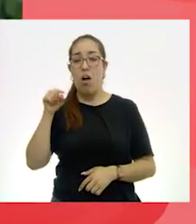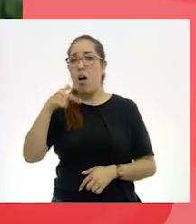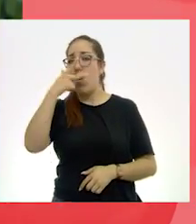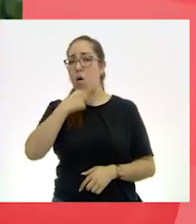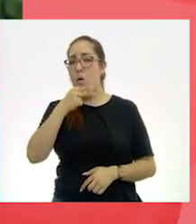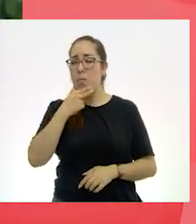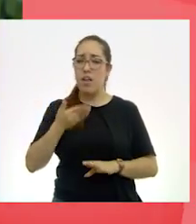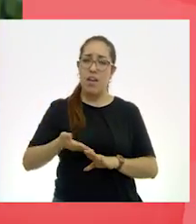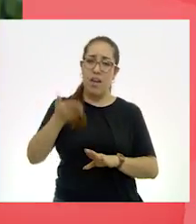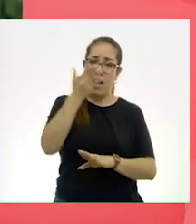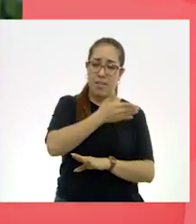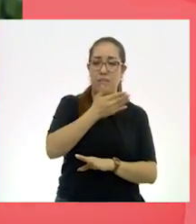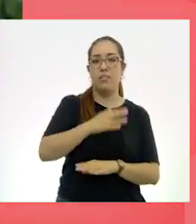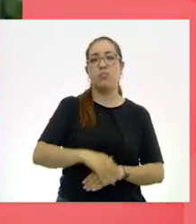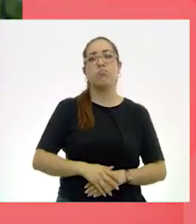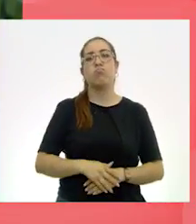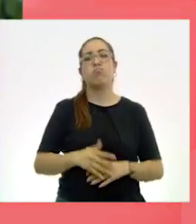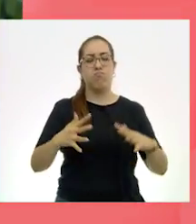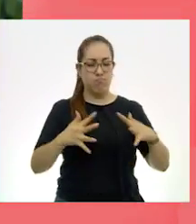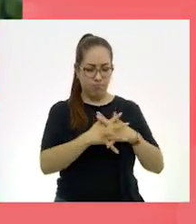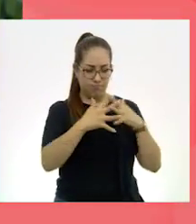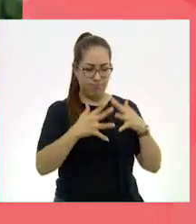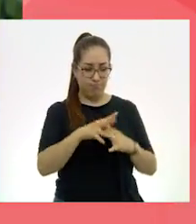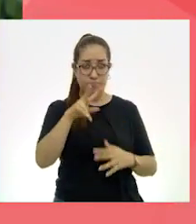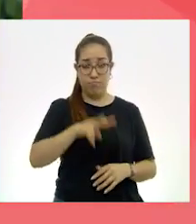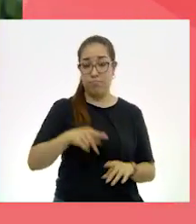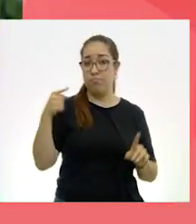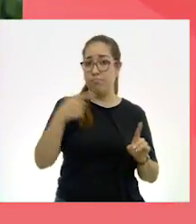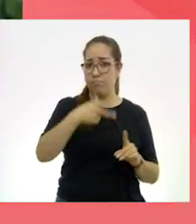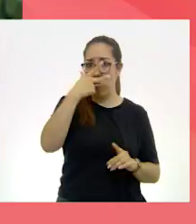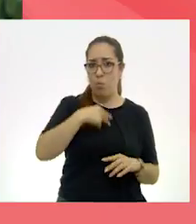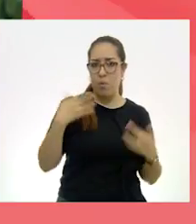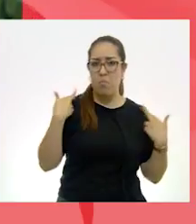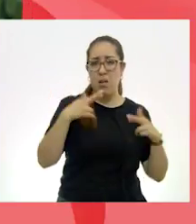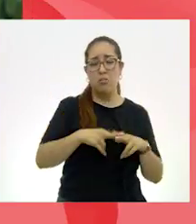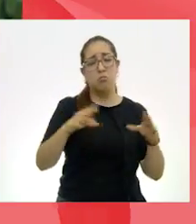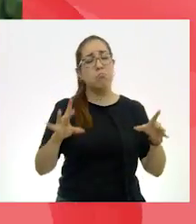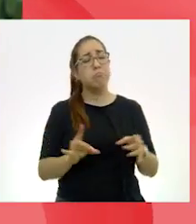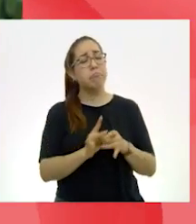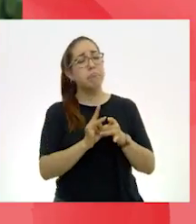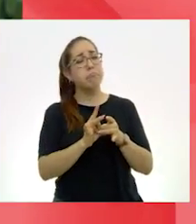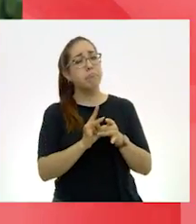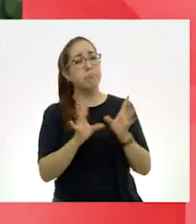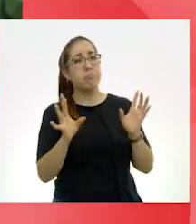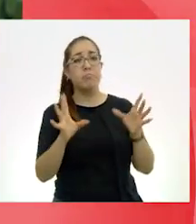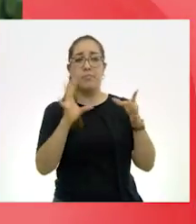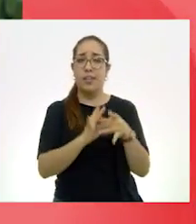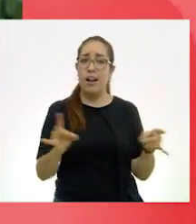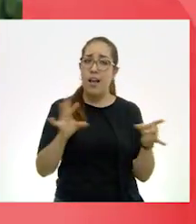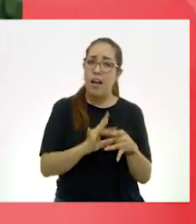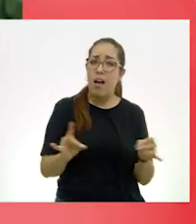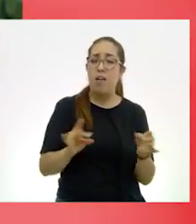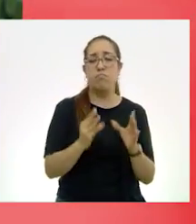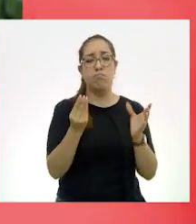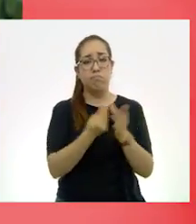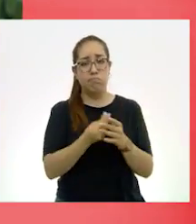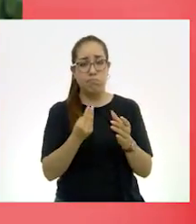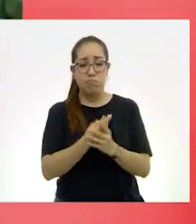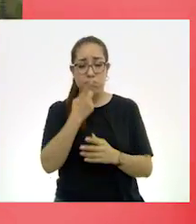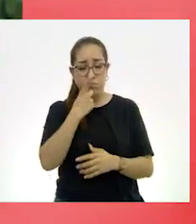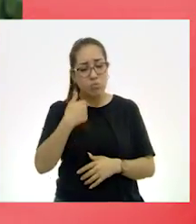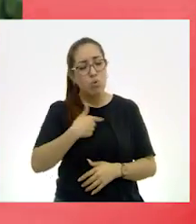de la lucha de la Reforma. Entonces, don Emilio Vara, ahí en sus clases, le contaba cómo combatía él contra